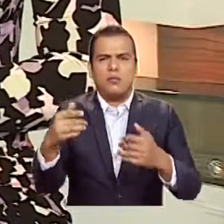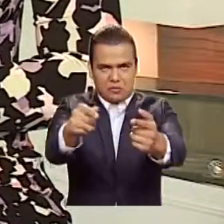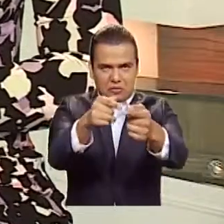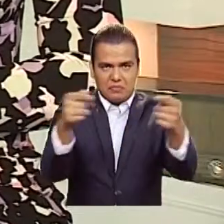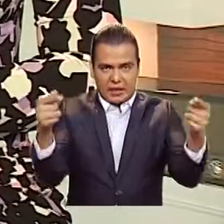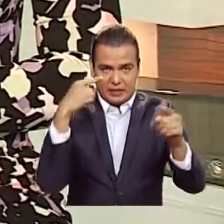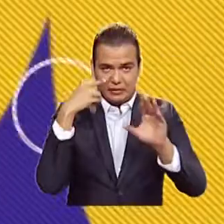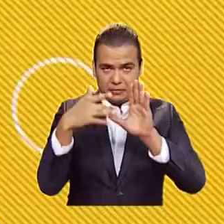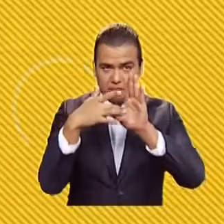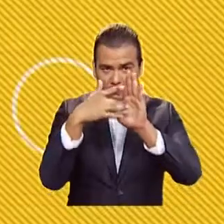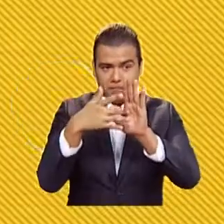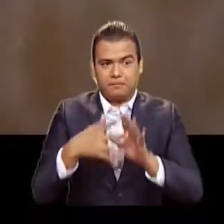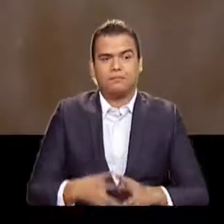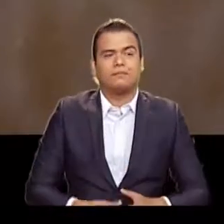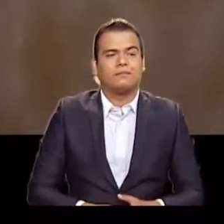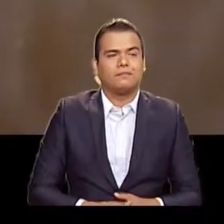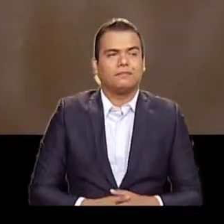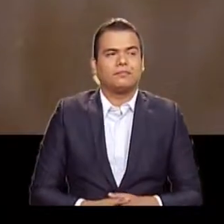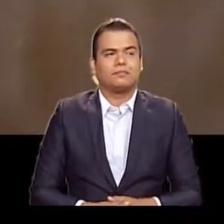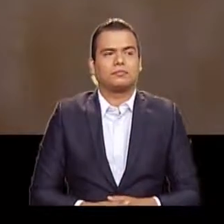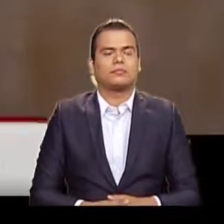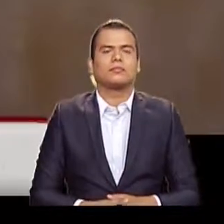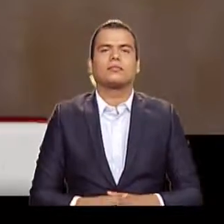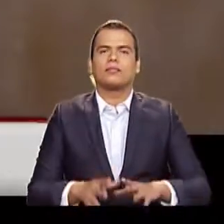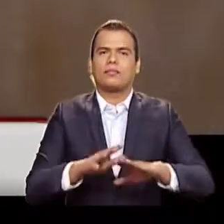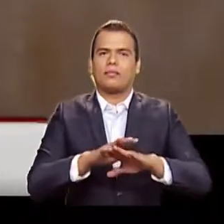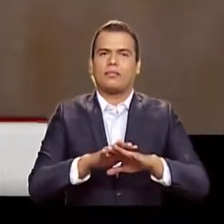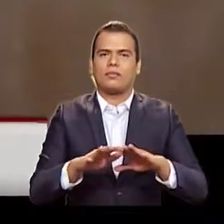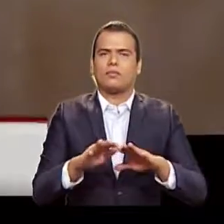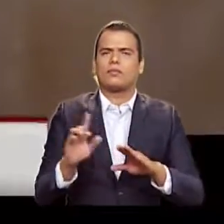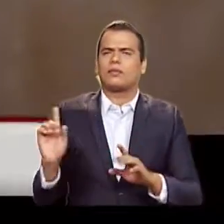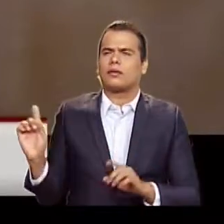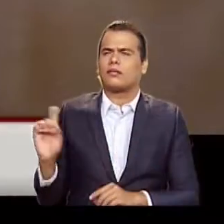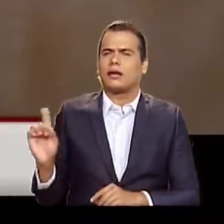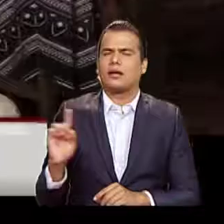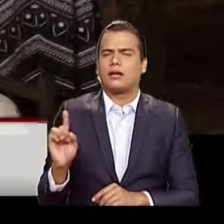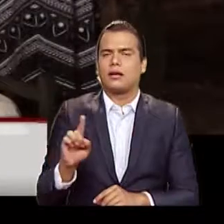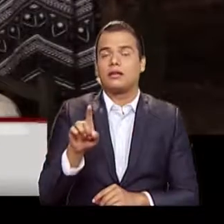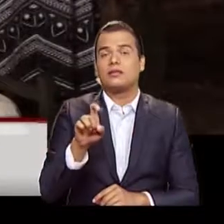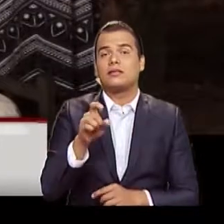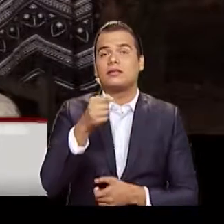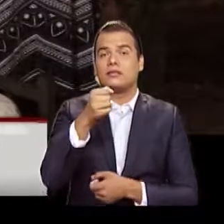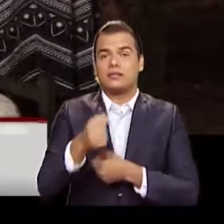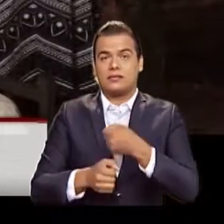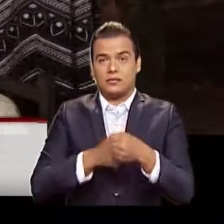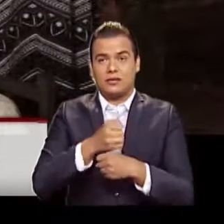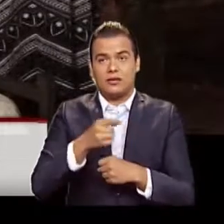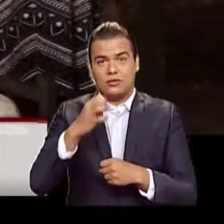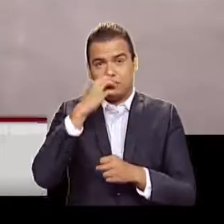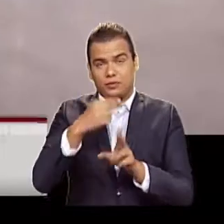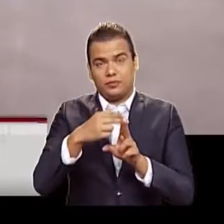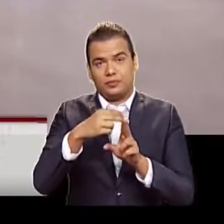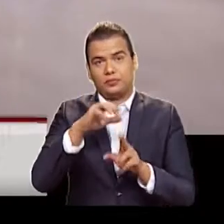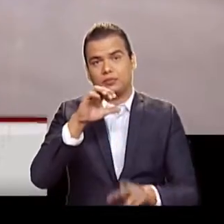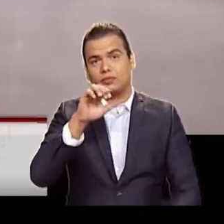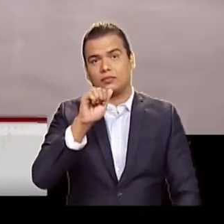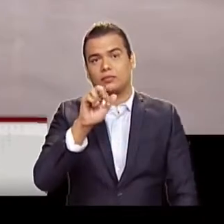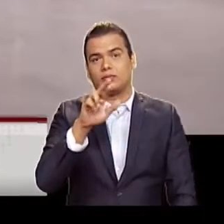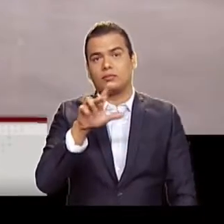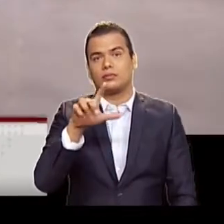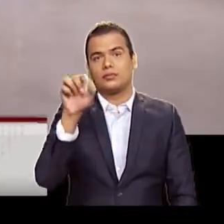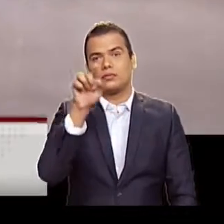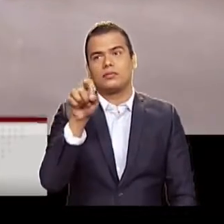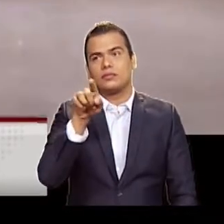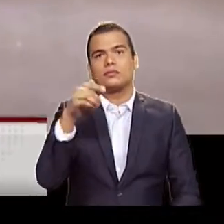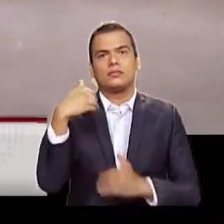ir a verla. Fueron casi 6 los años que Carlos Castaño Giraldo dedicó a la realización de la película